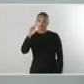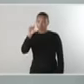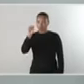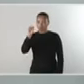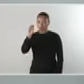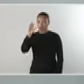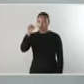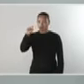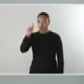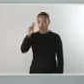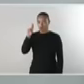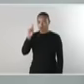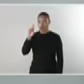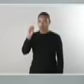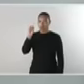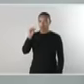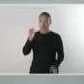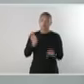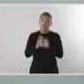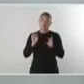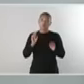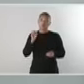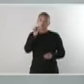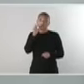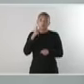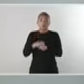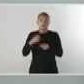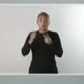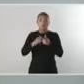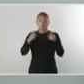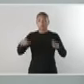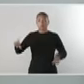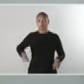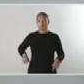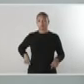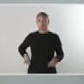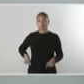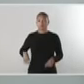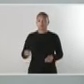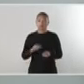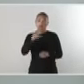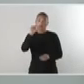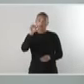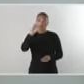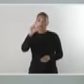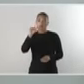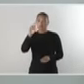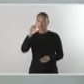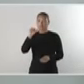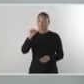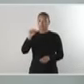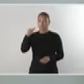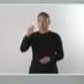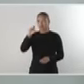Villarreal como secretario general de gobierno como secretaria de desarrollo social alaza daneli González como secretario de educación al profesor